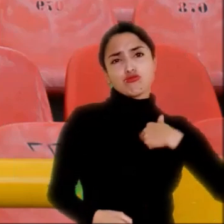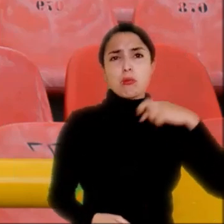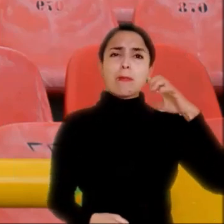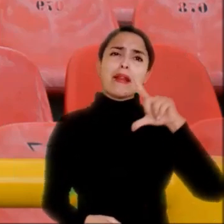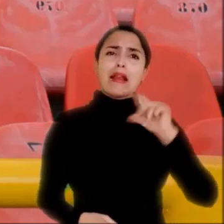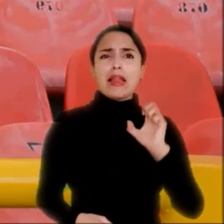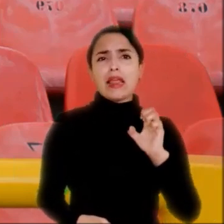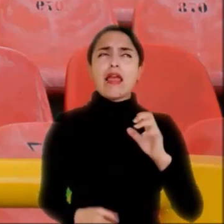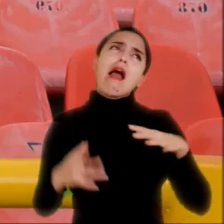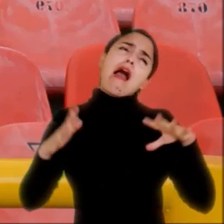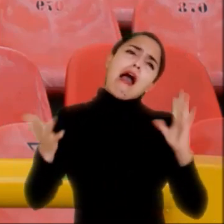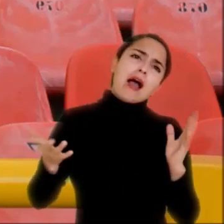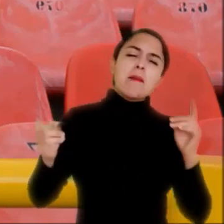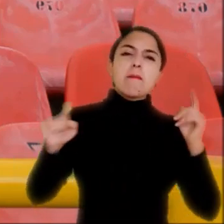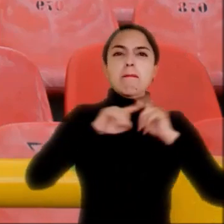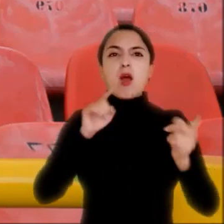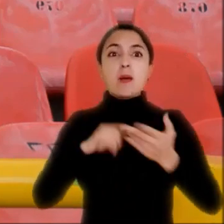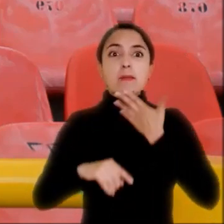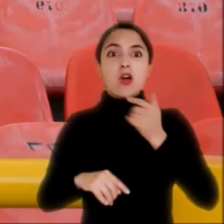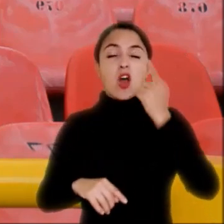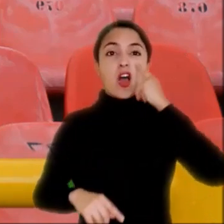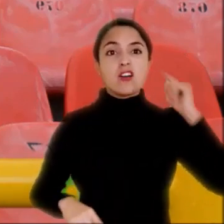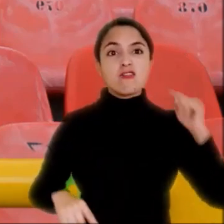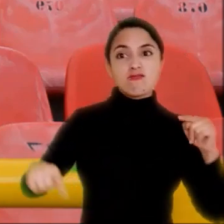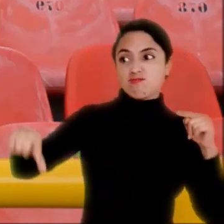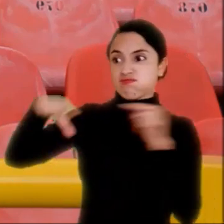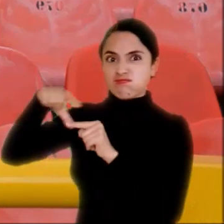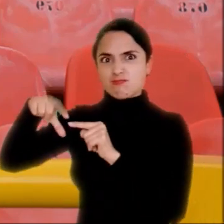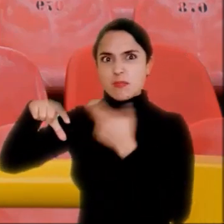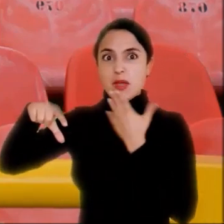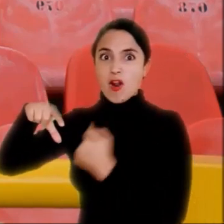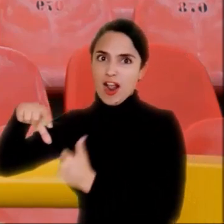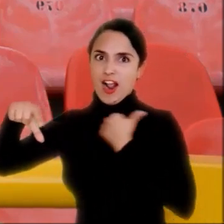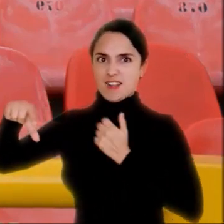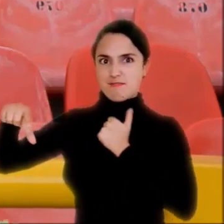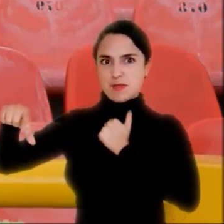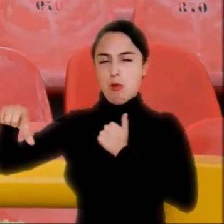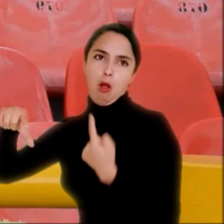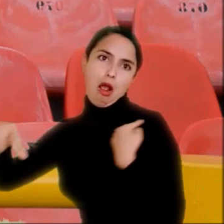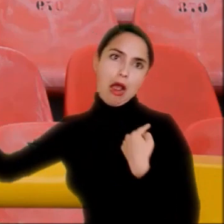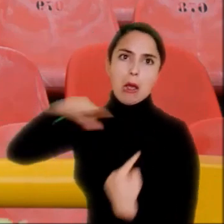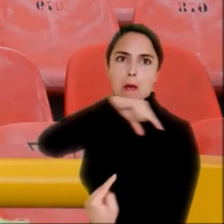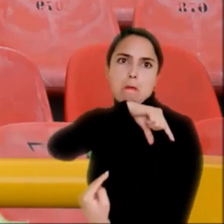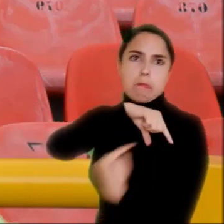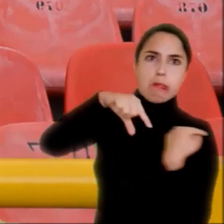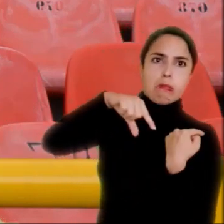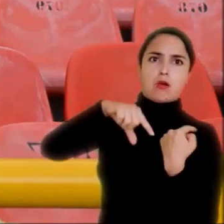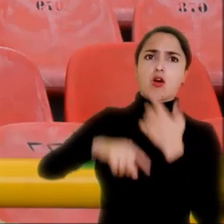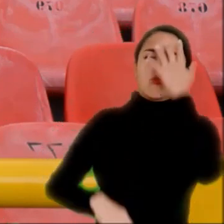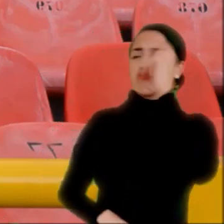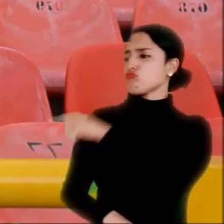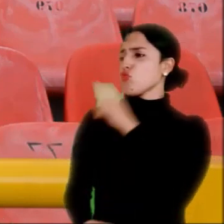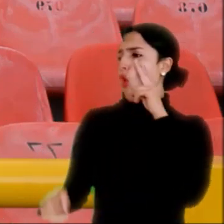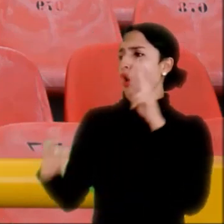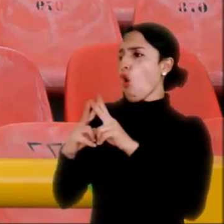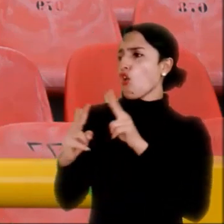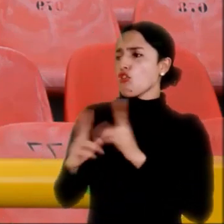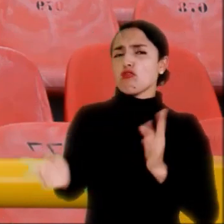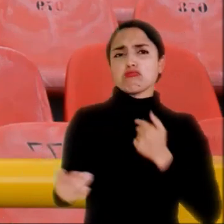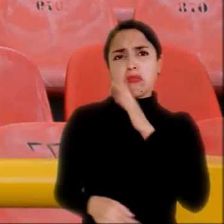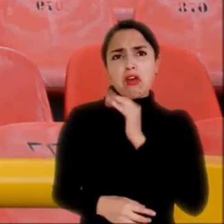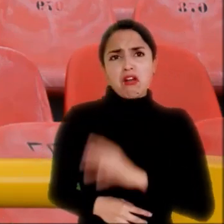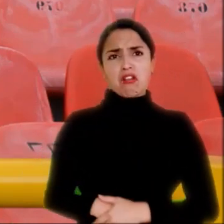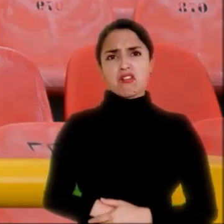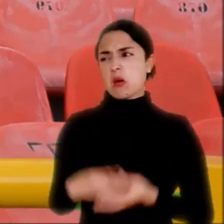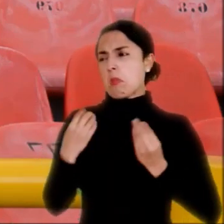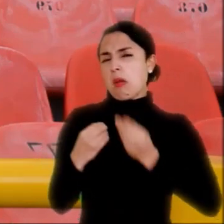eminentemente vulgar y muy descortés con el arquero contrario, a quien no conoces y no te ha hecho nada, mientras